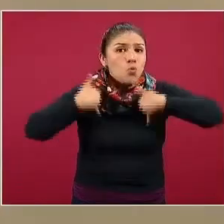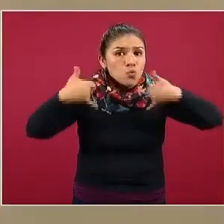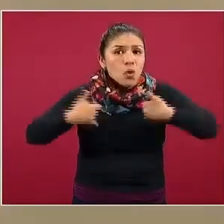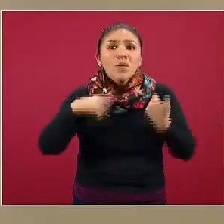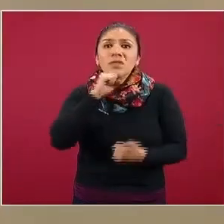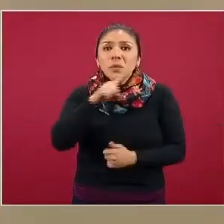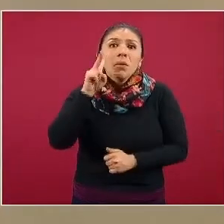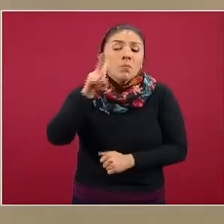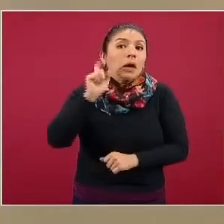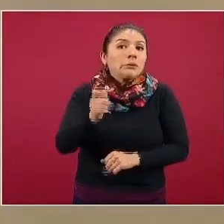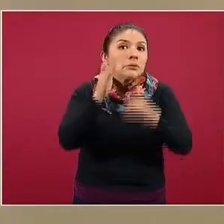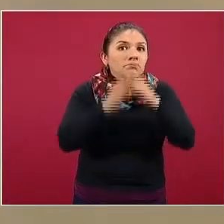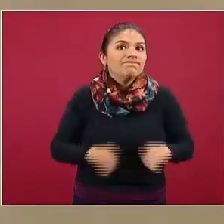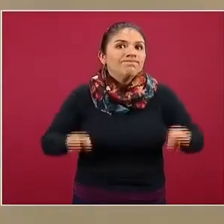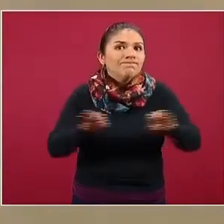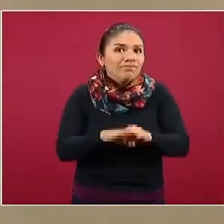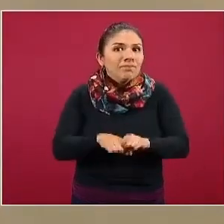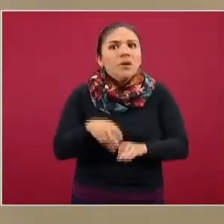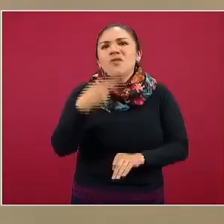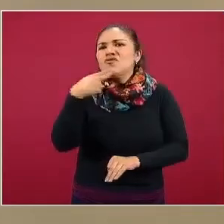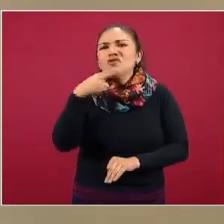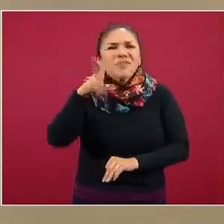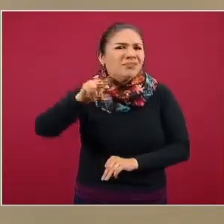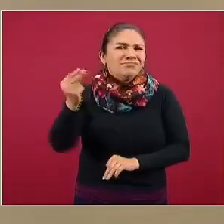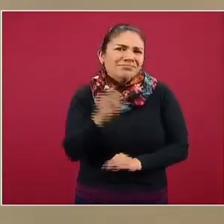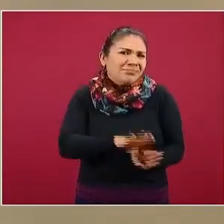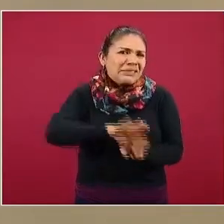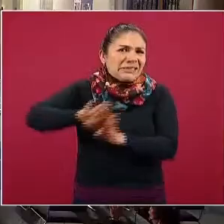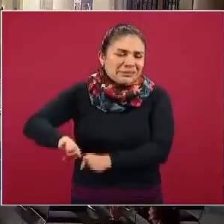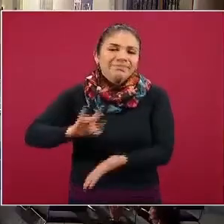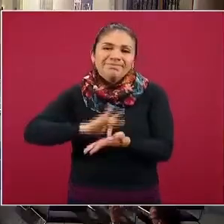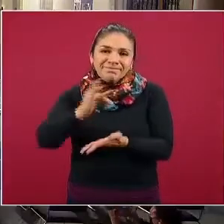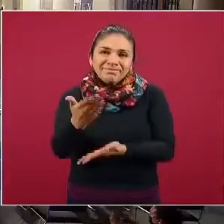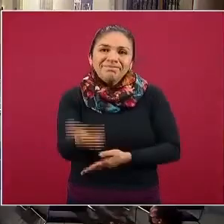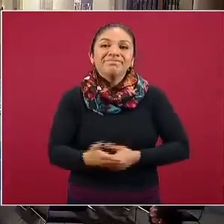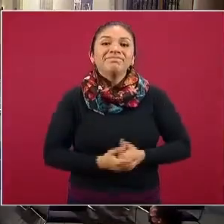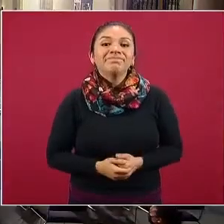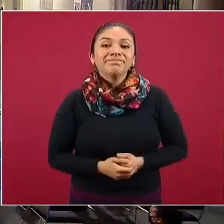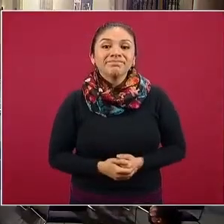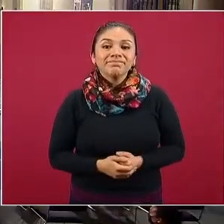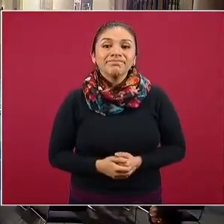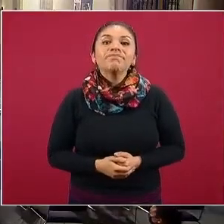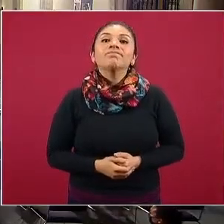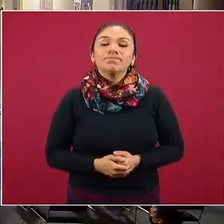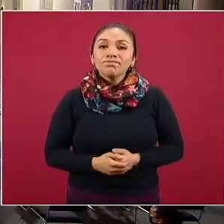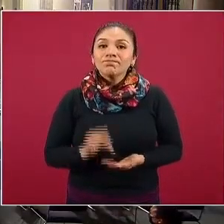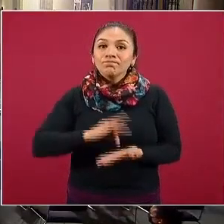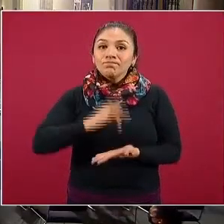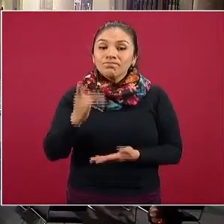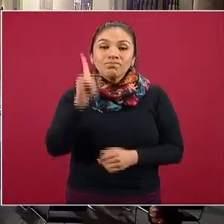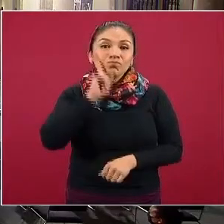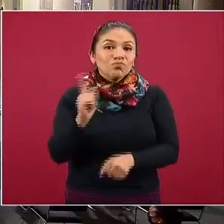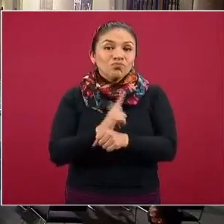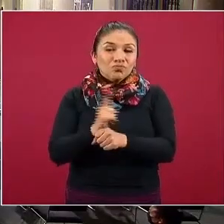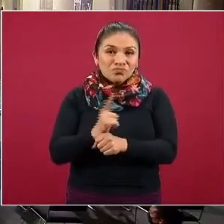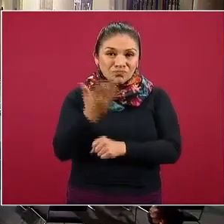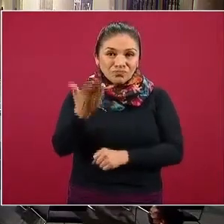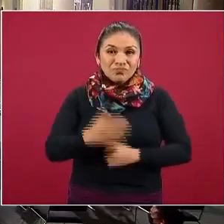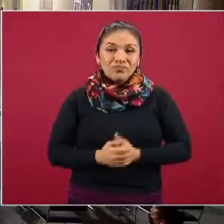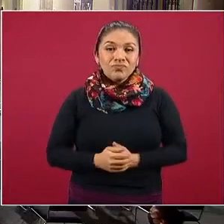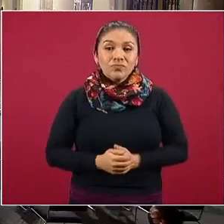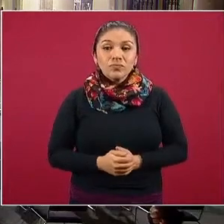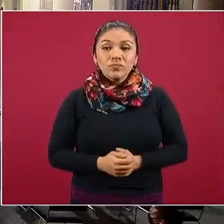para que vean la importancia que es el dejar de fumar. Gracias. Muchas gracias, licenciada de la